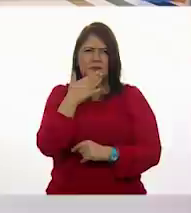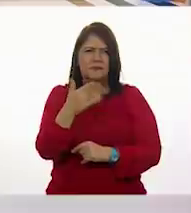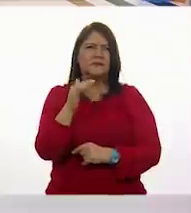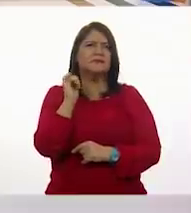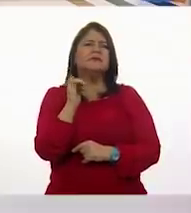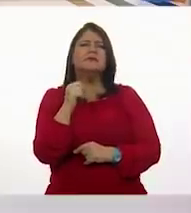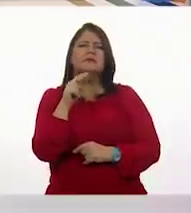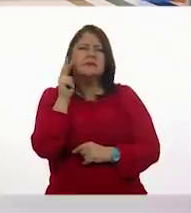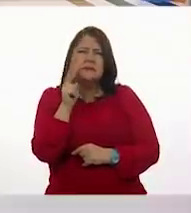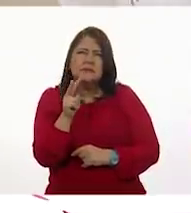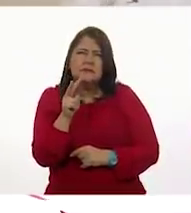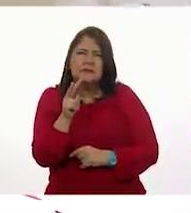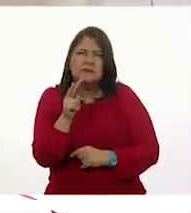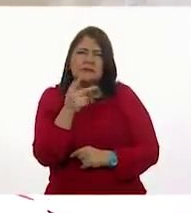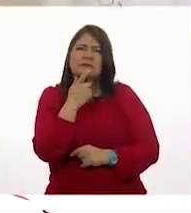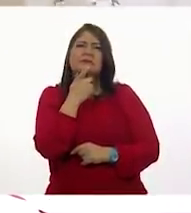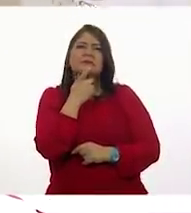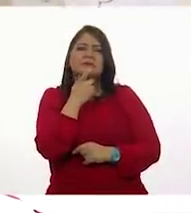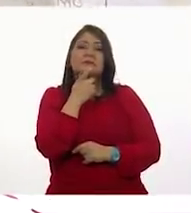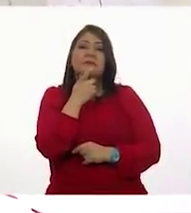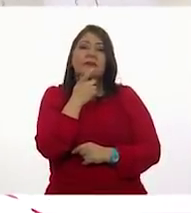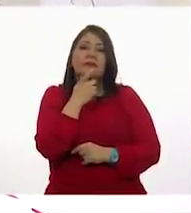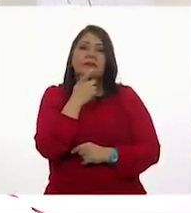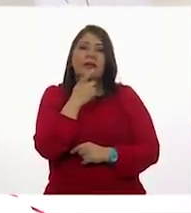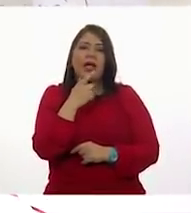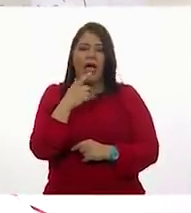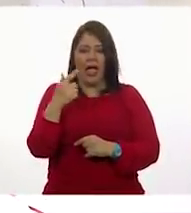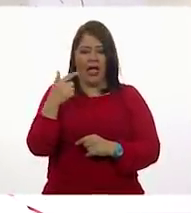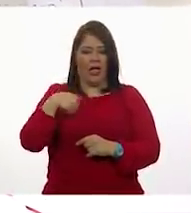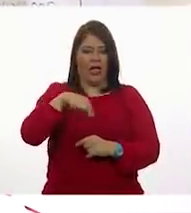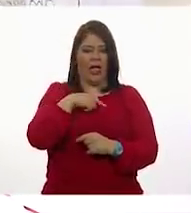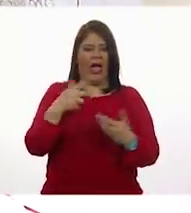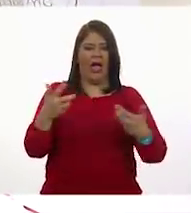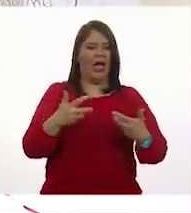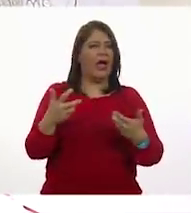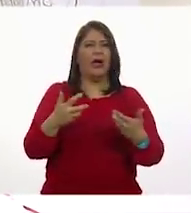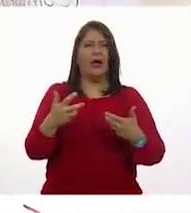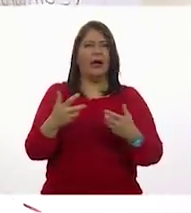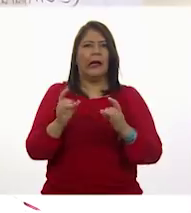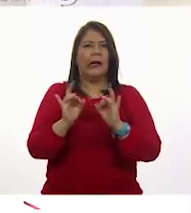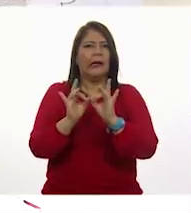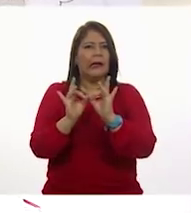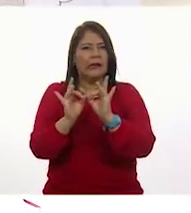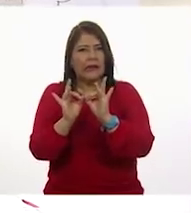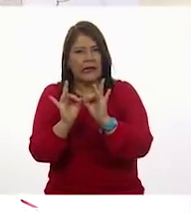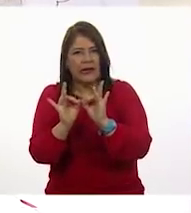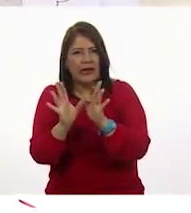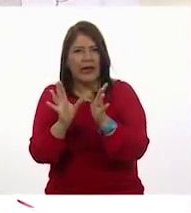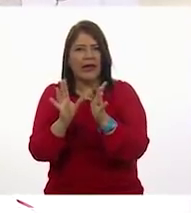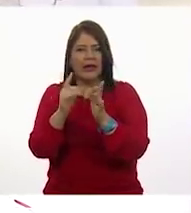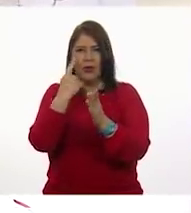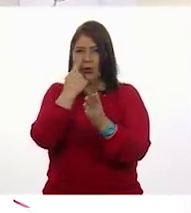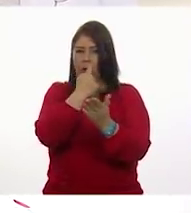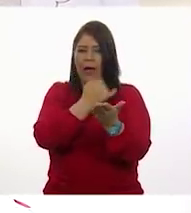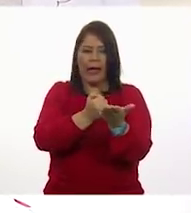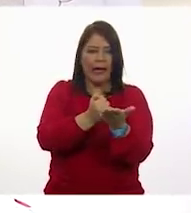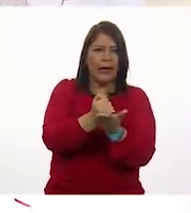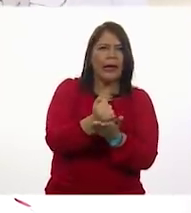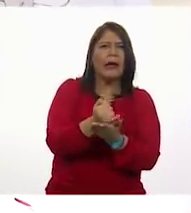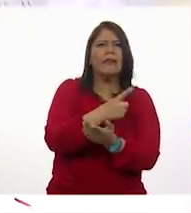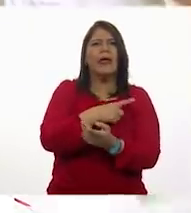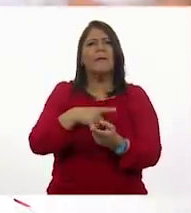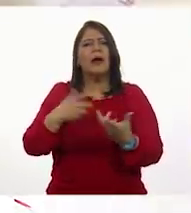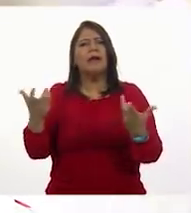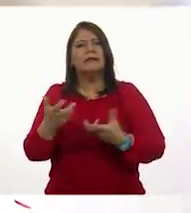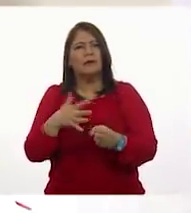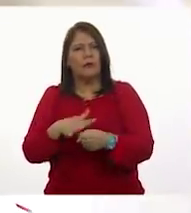Sí, dice, ¿qué tenemos que hacer siempre que tomamos una decisión?